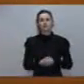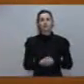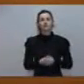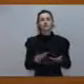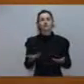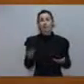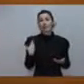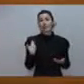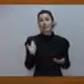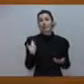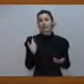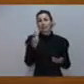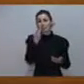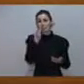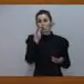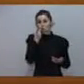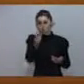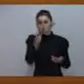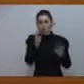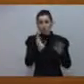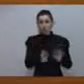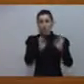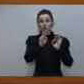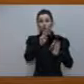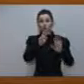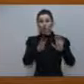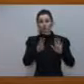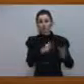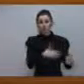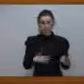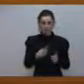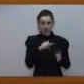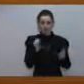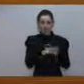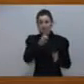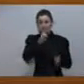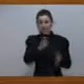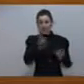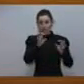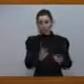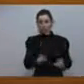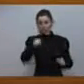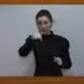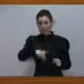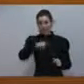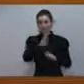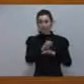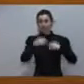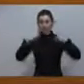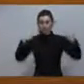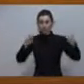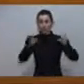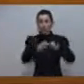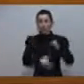Hace casi 2 años, en concreto el 28 de marzo de 2014, en esta misma Junta